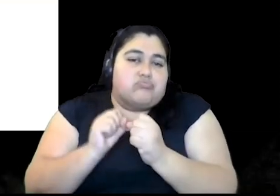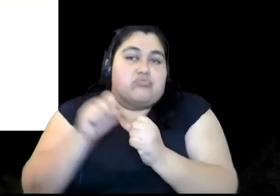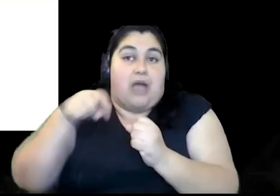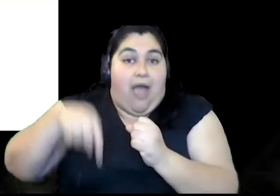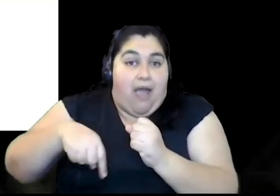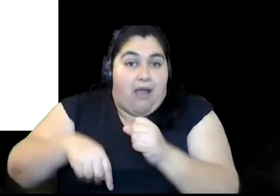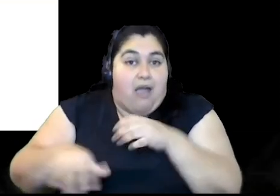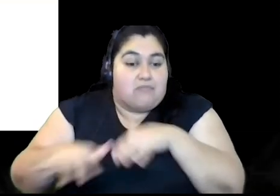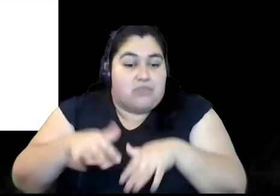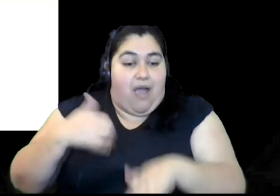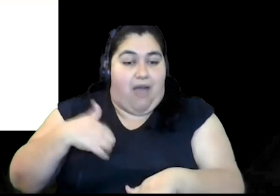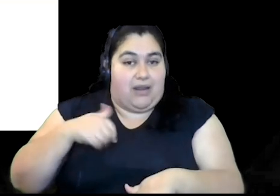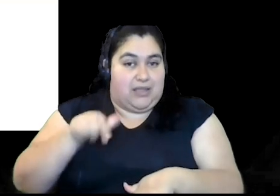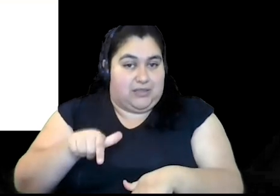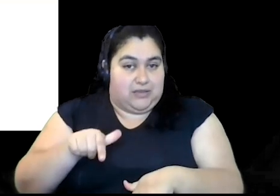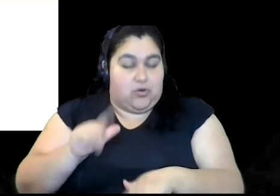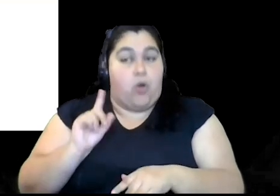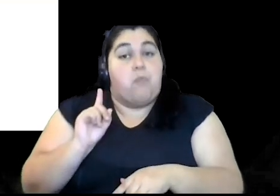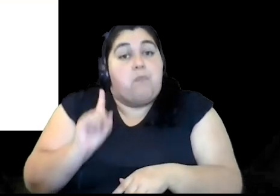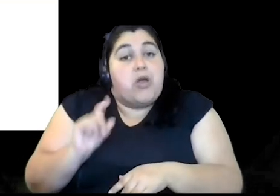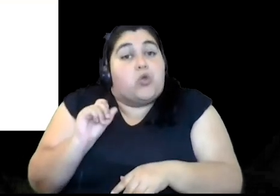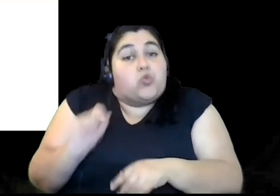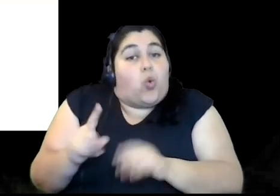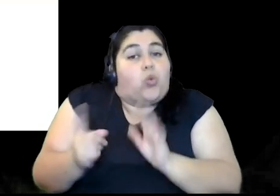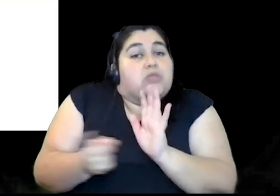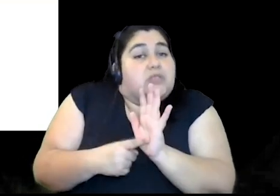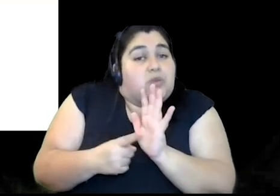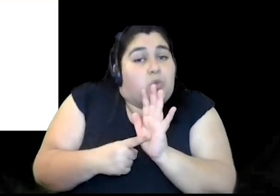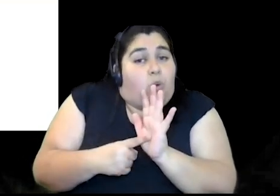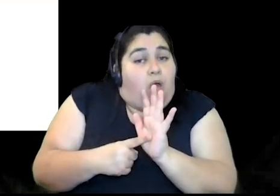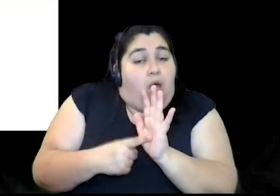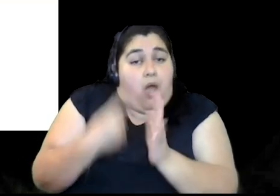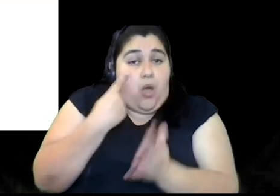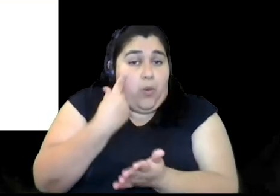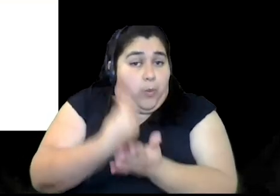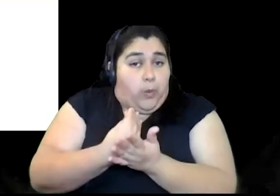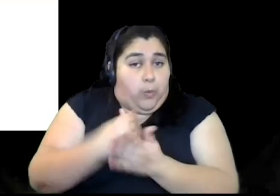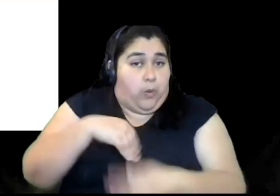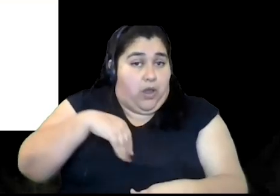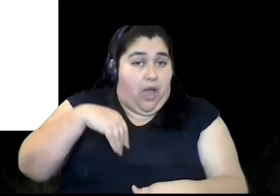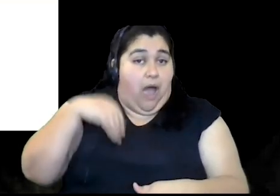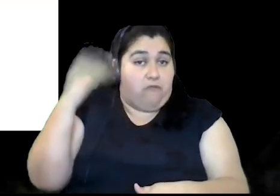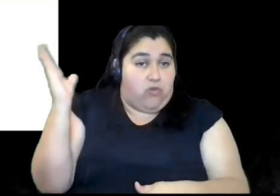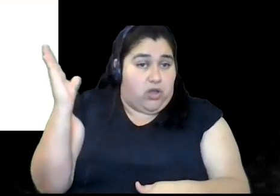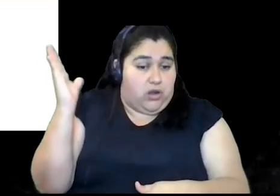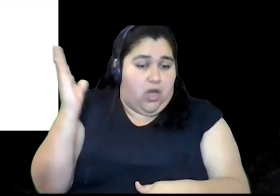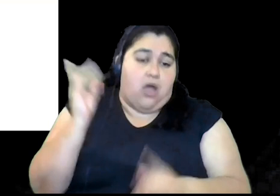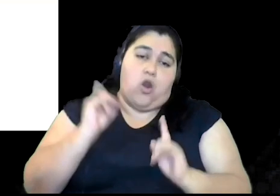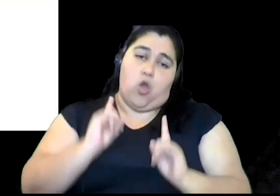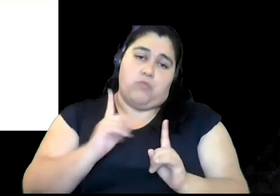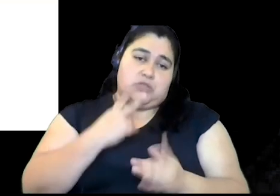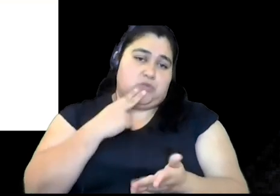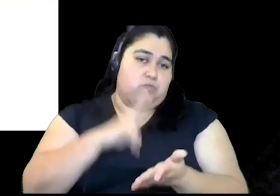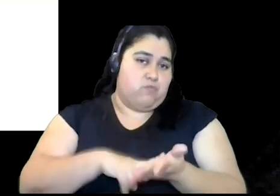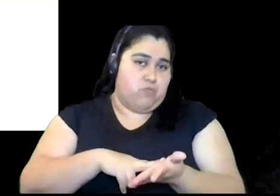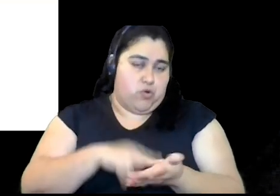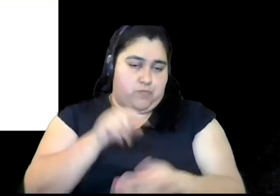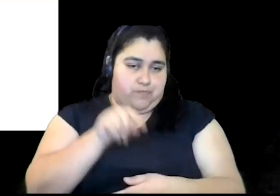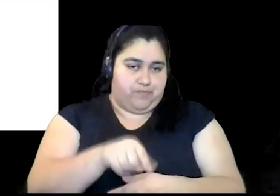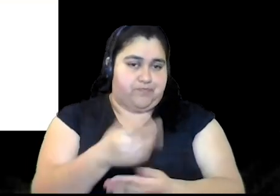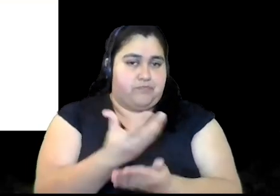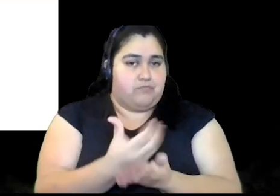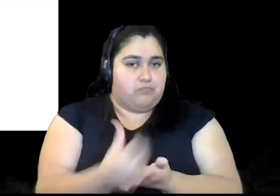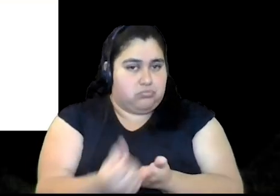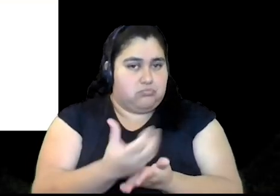agropecuaria, aunque su titular siga siendo residente extranjero. Dicho esto, son